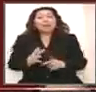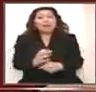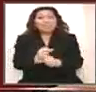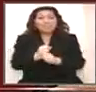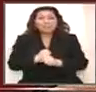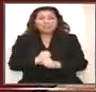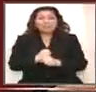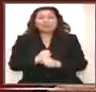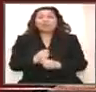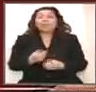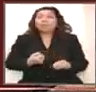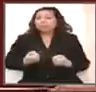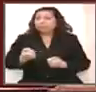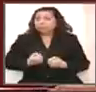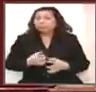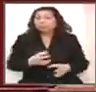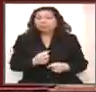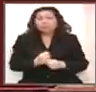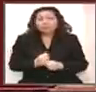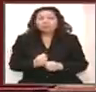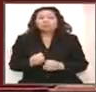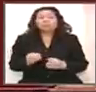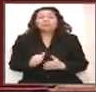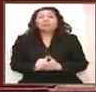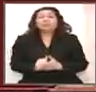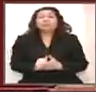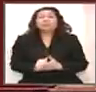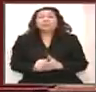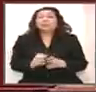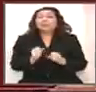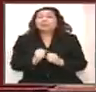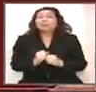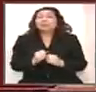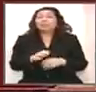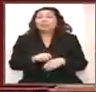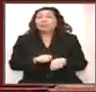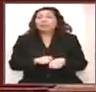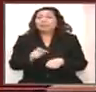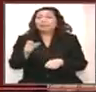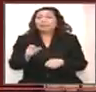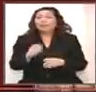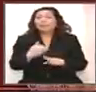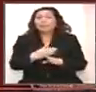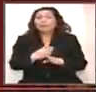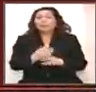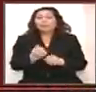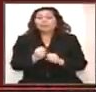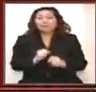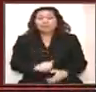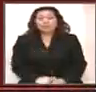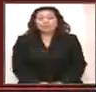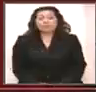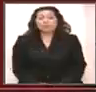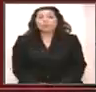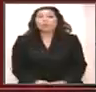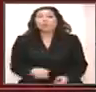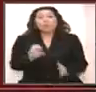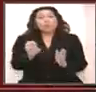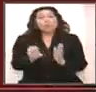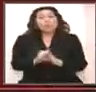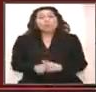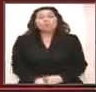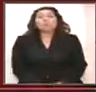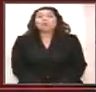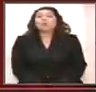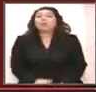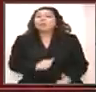captación, traslado, transporte, acogida, recepción y retención de la trata de personas y sus formas de explotación. Como ejemplo,